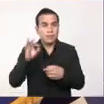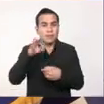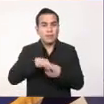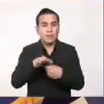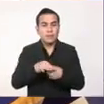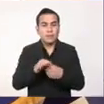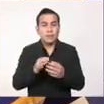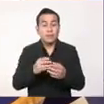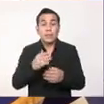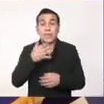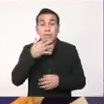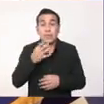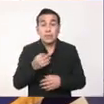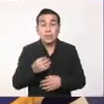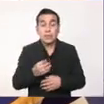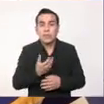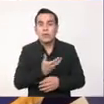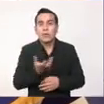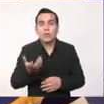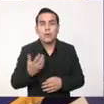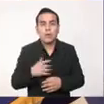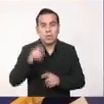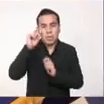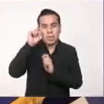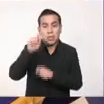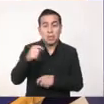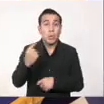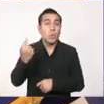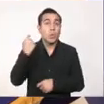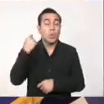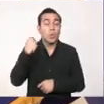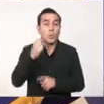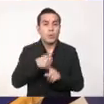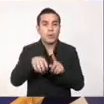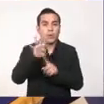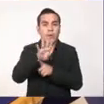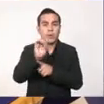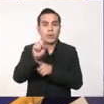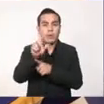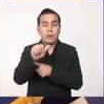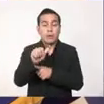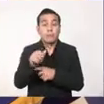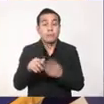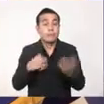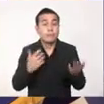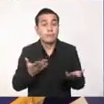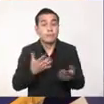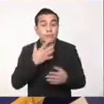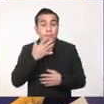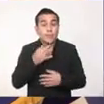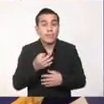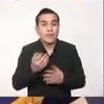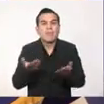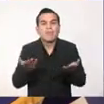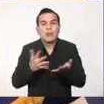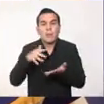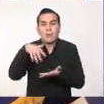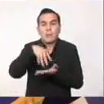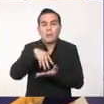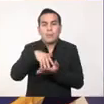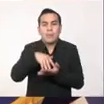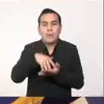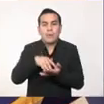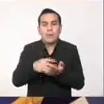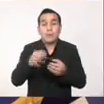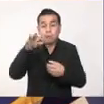se presentó en diversas demandas de inconstitucionalidad ante la sala no resolvió a tiempo esas demandas y luego la población se